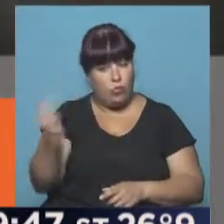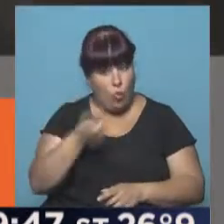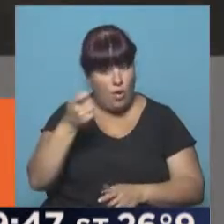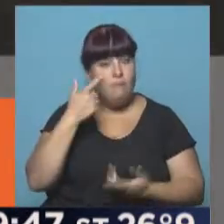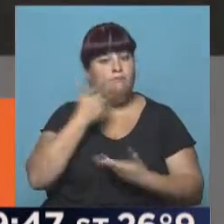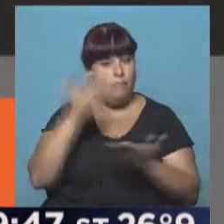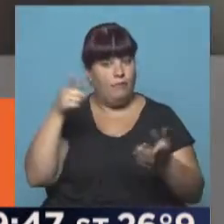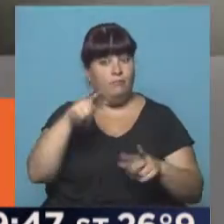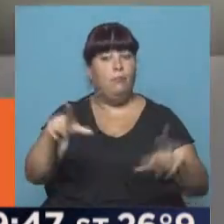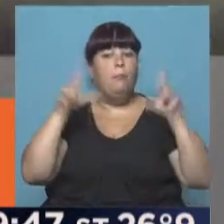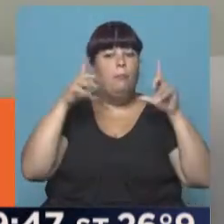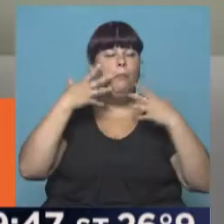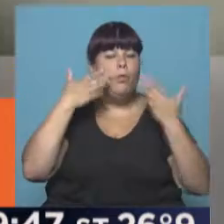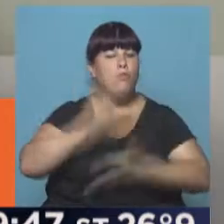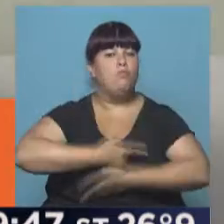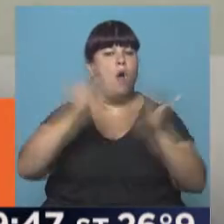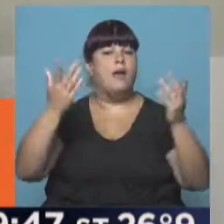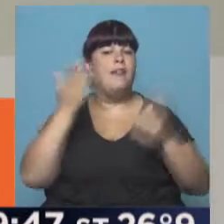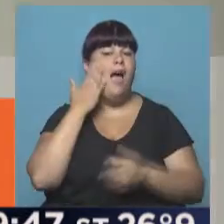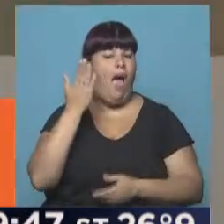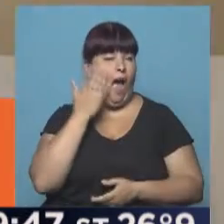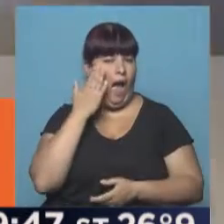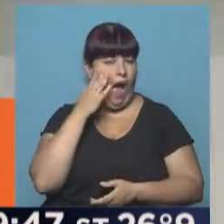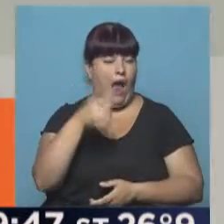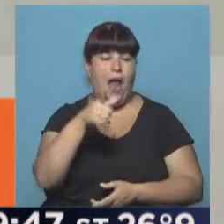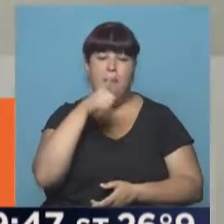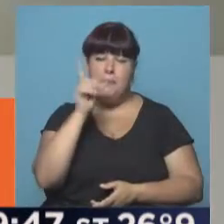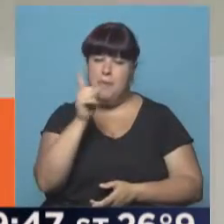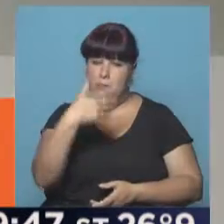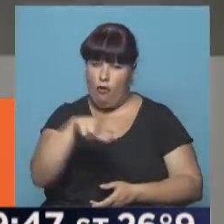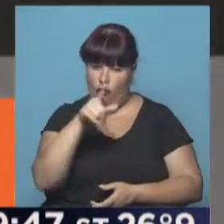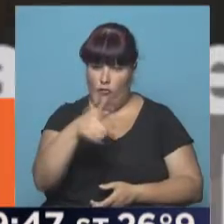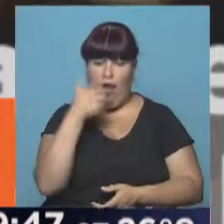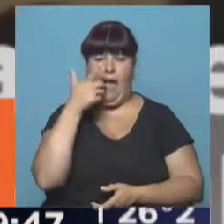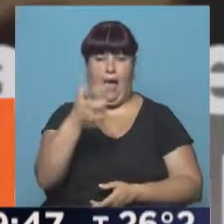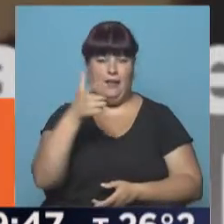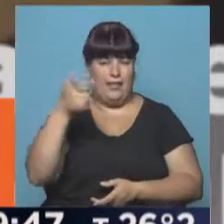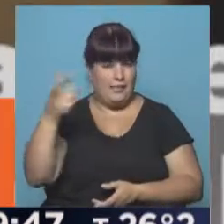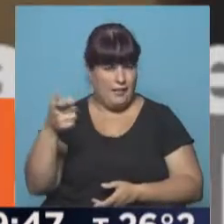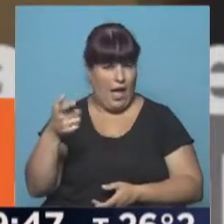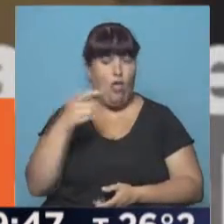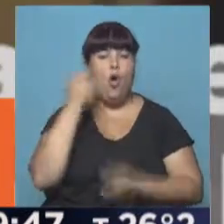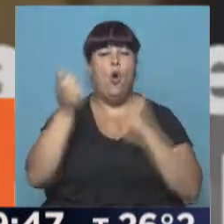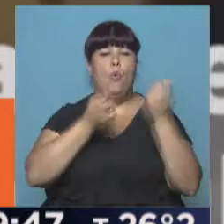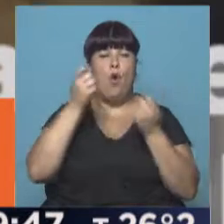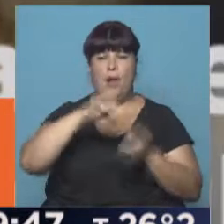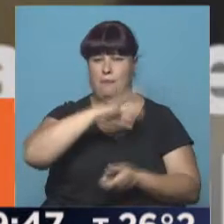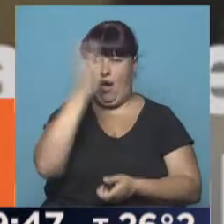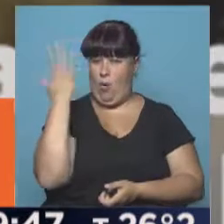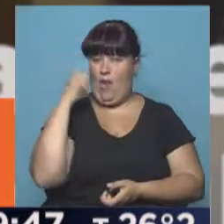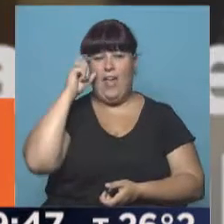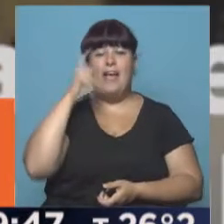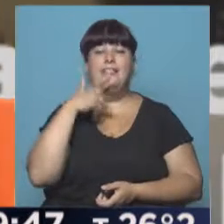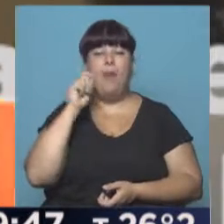allí está, acaba de difundir imágenes del sospechoso del atentado en el local nocturno en